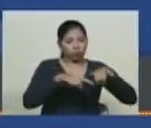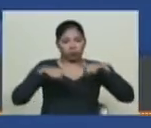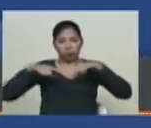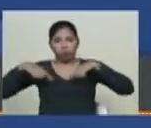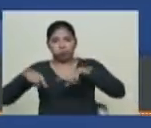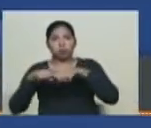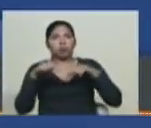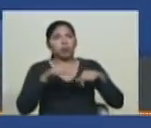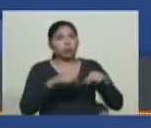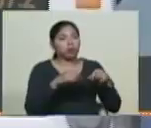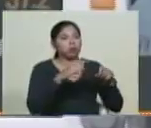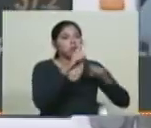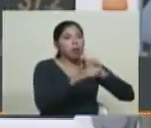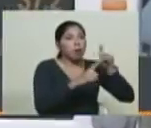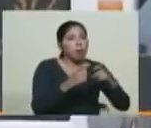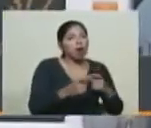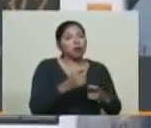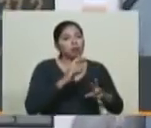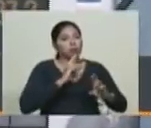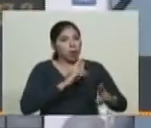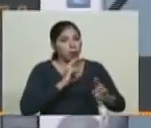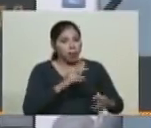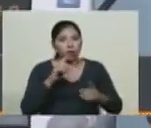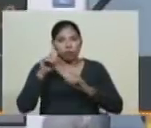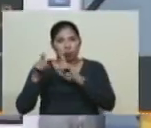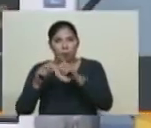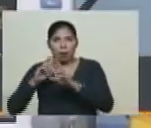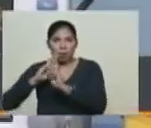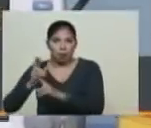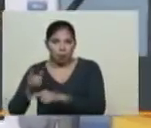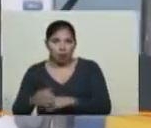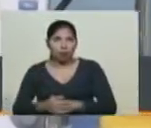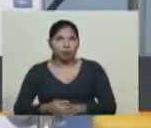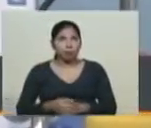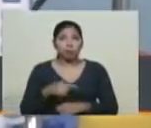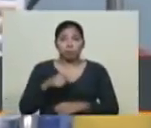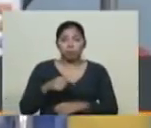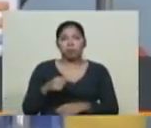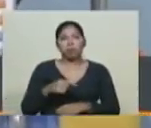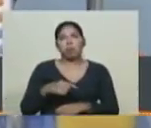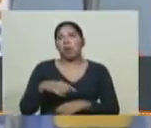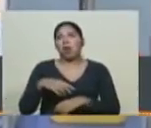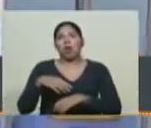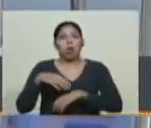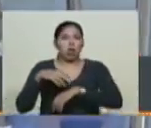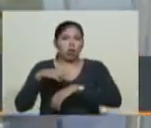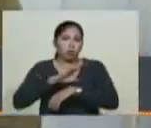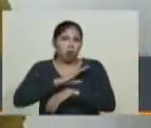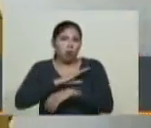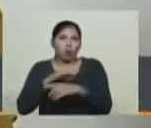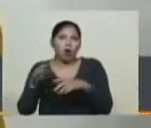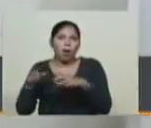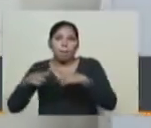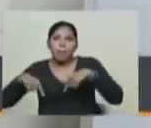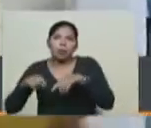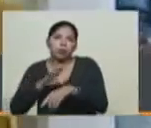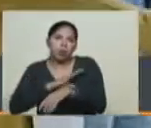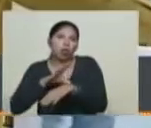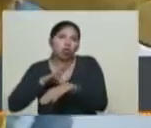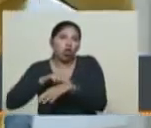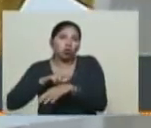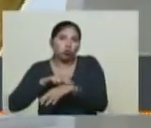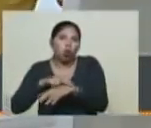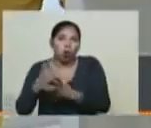pues nuestros equipos médicos y médicas van a tener espacios dignos, de calidad, como usted lo ha instruido,